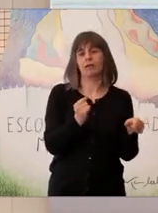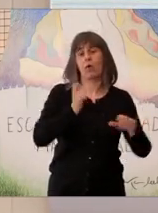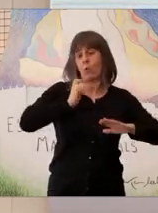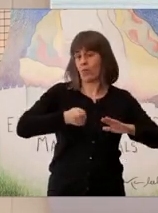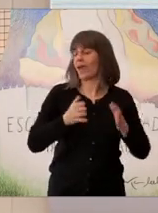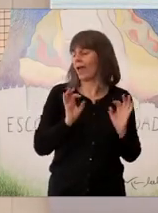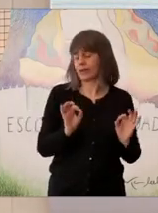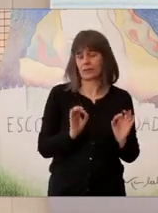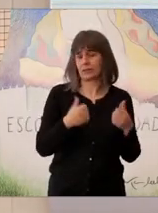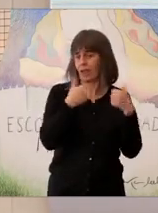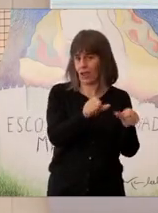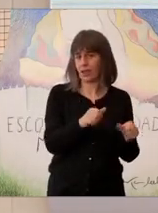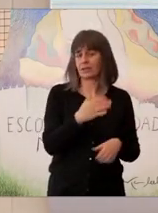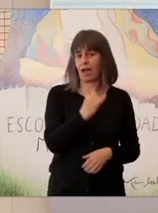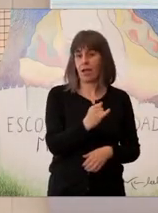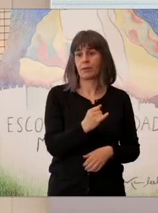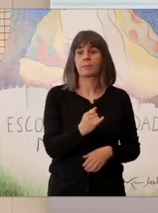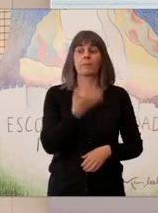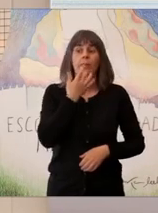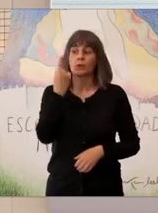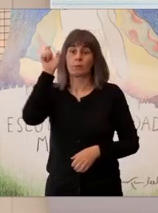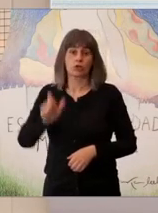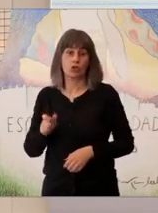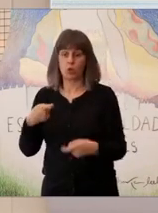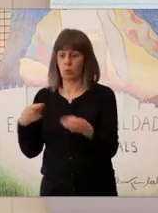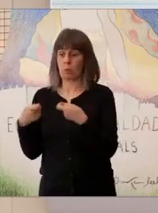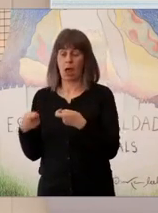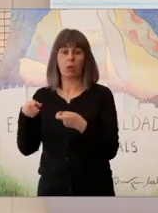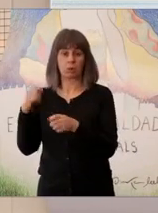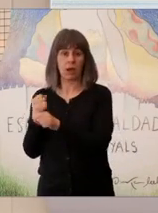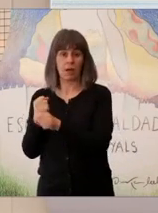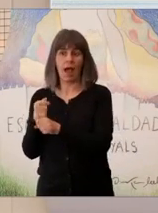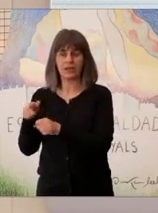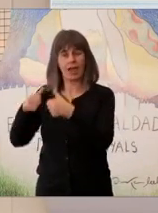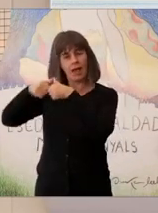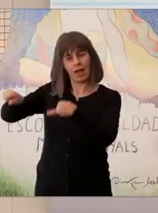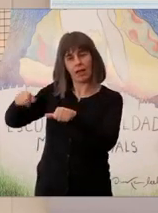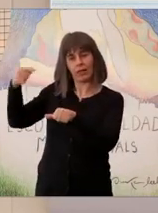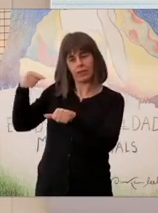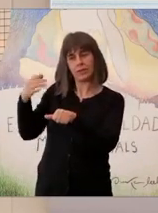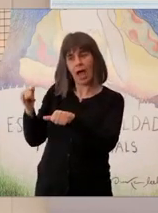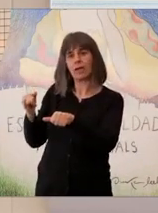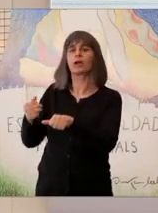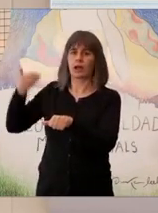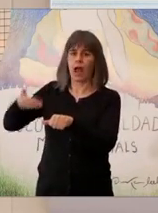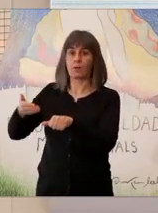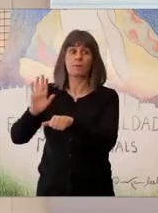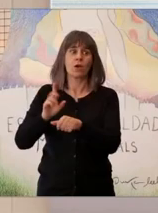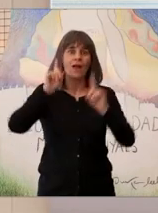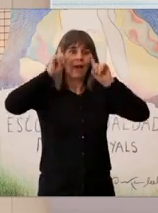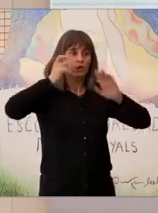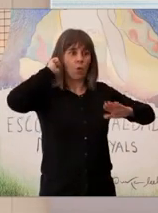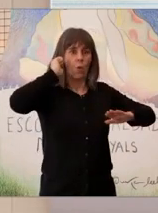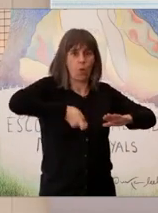que una persona que trabaja en un supermercado tenga prejuicios, pues es ciertamente grave, pero es muy grave cuando es un juez, una jueza, quien recoge